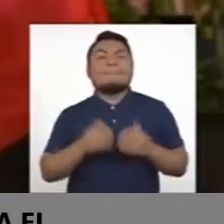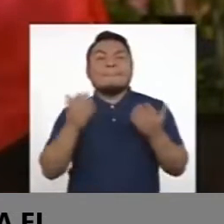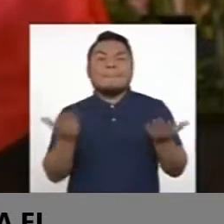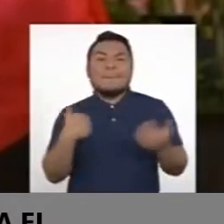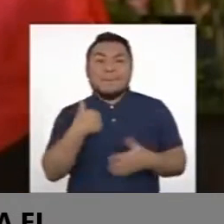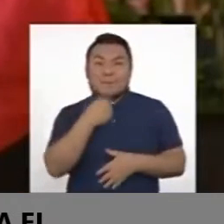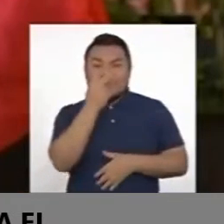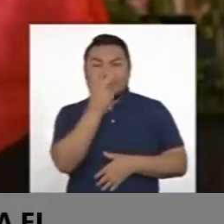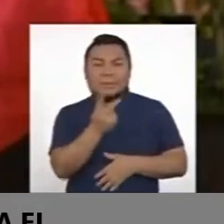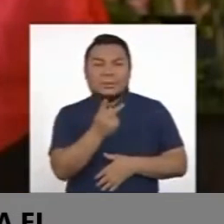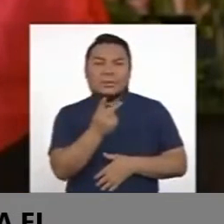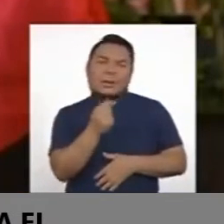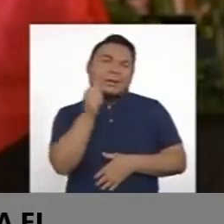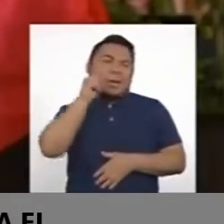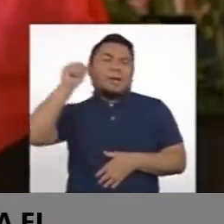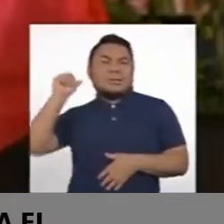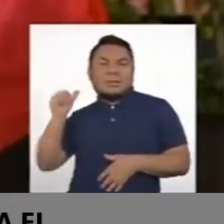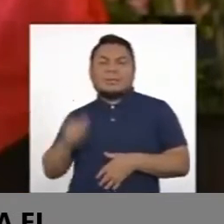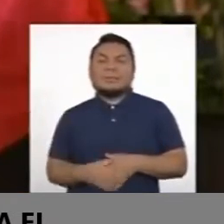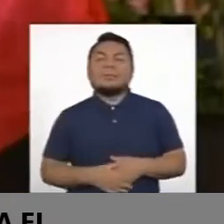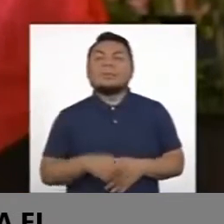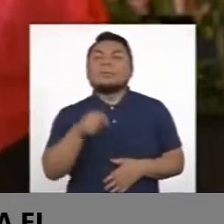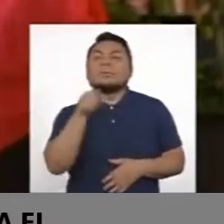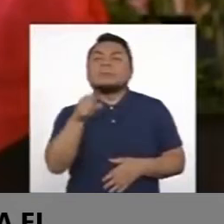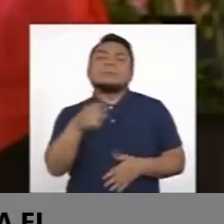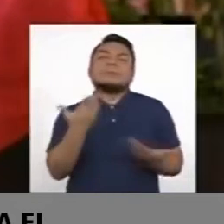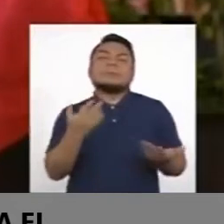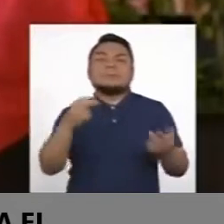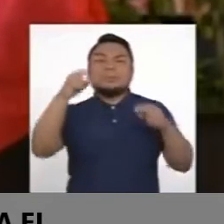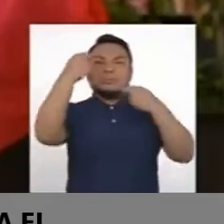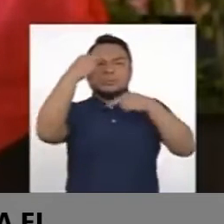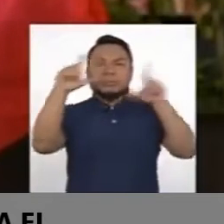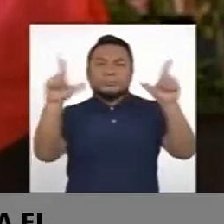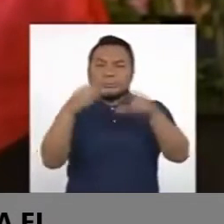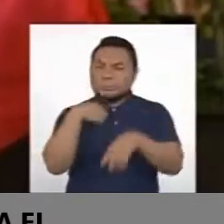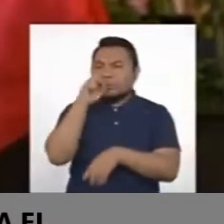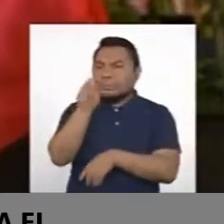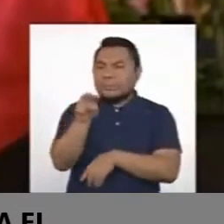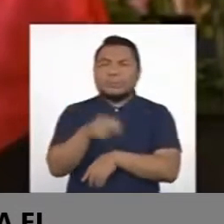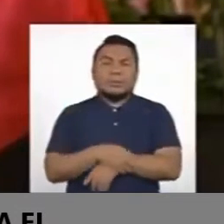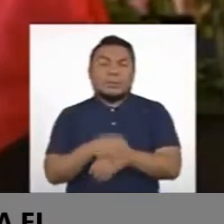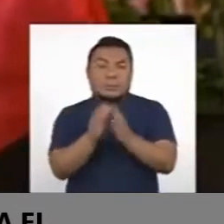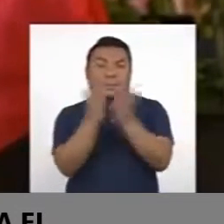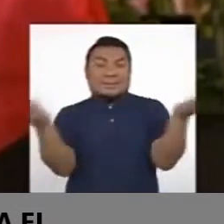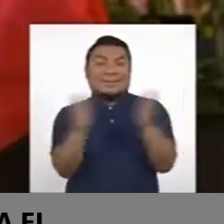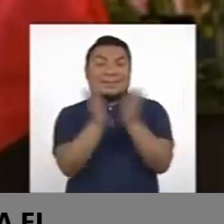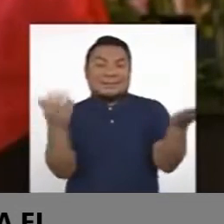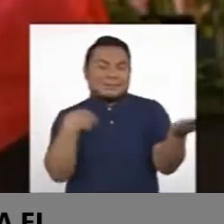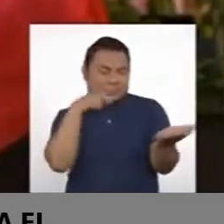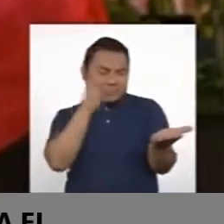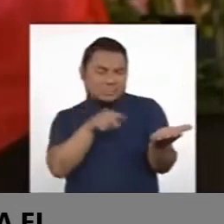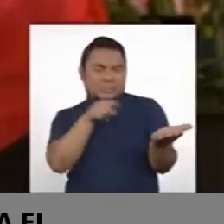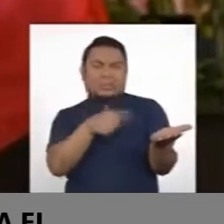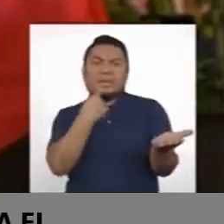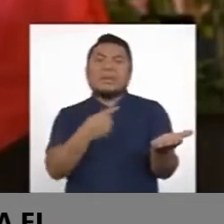veía el día de ayer en un medio de comunicación escrito sobre una encuesta